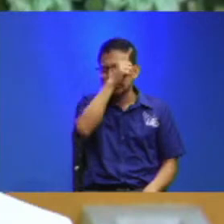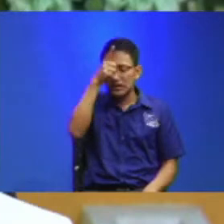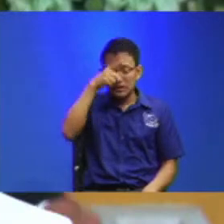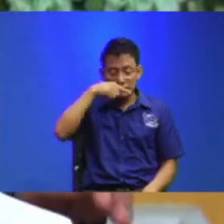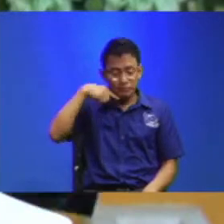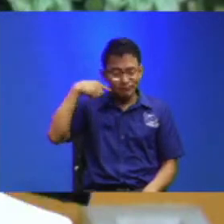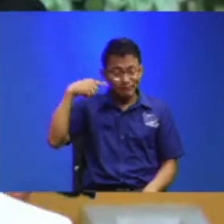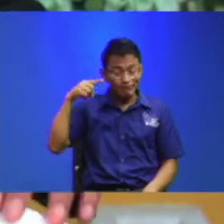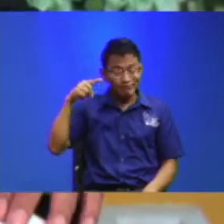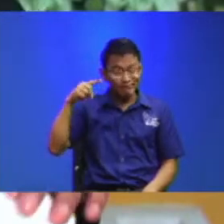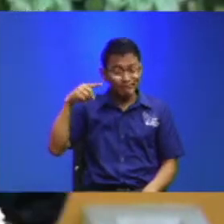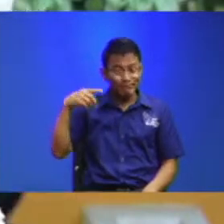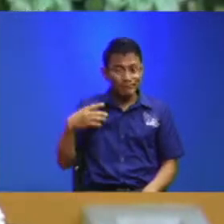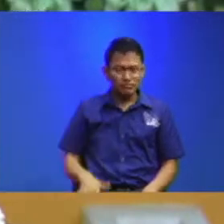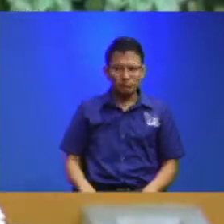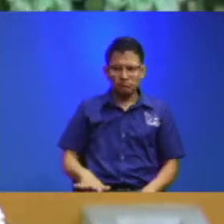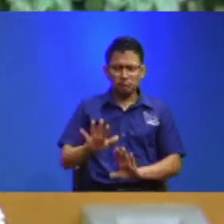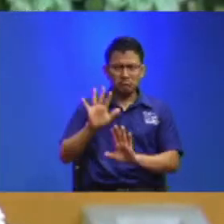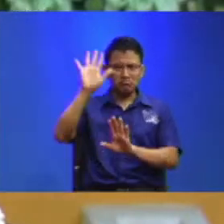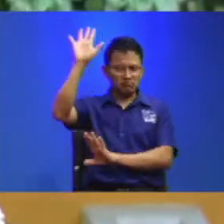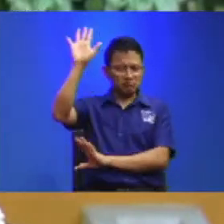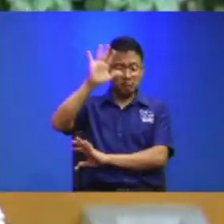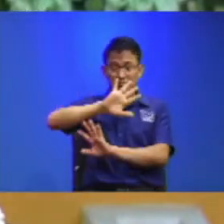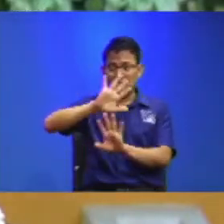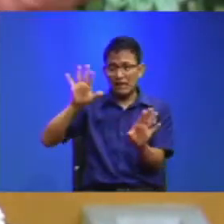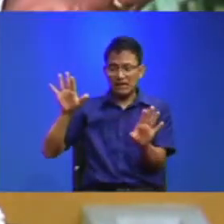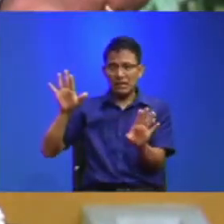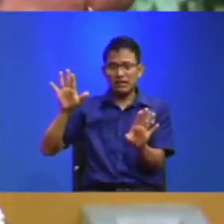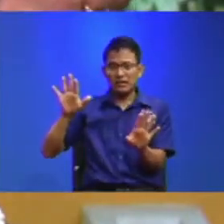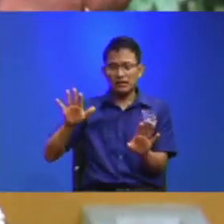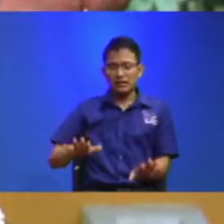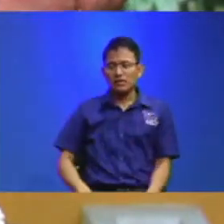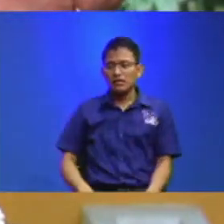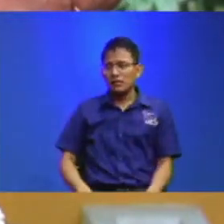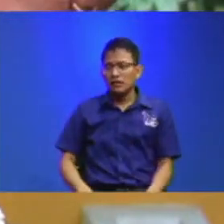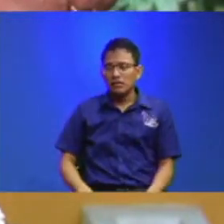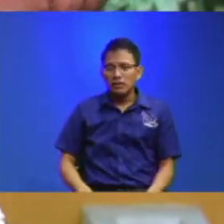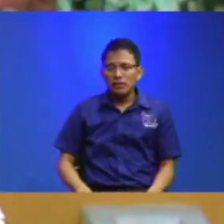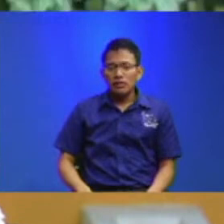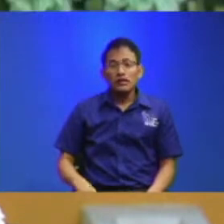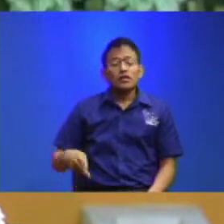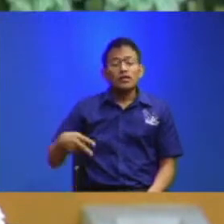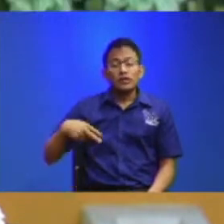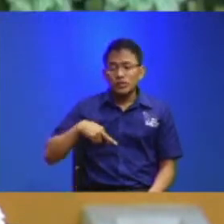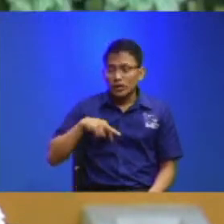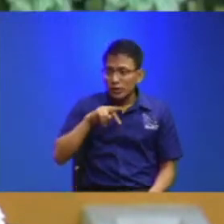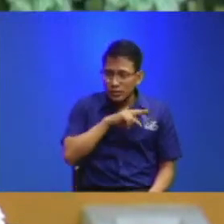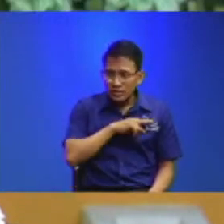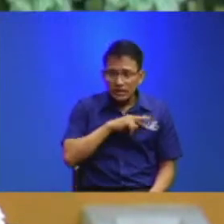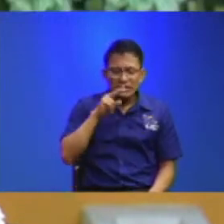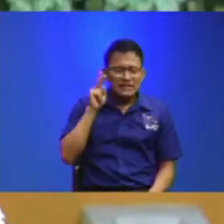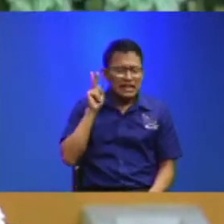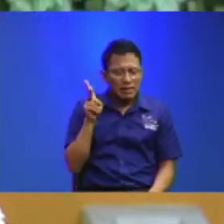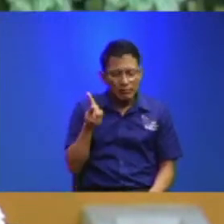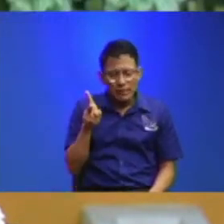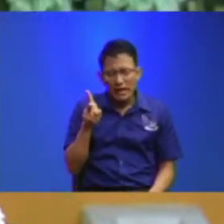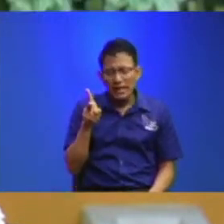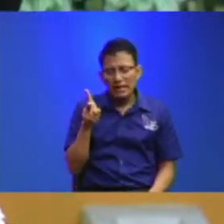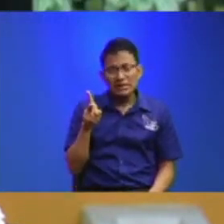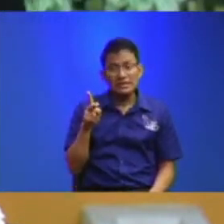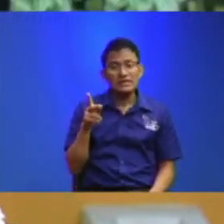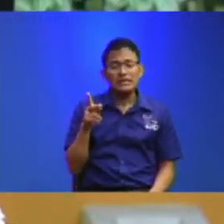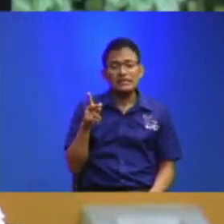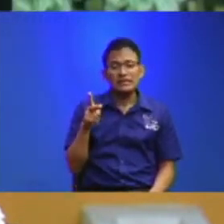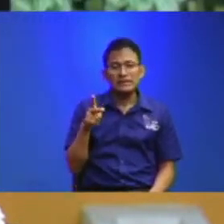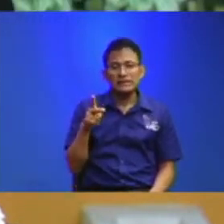Porque para nosotros es más fácil reconocer el mal que nos hicieron a reconocer el mal que nosotros hicimos. Y